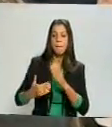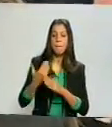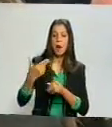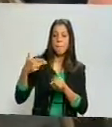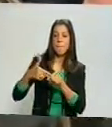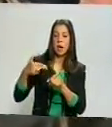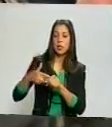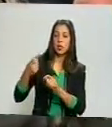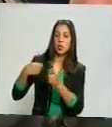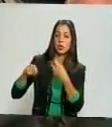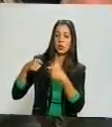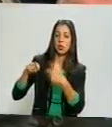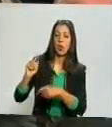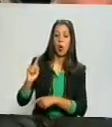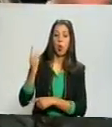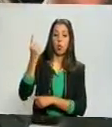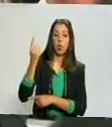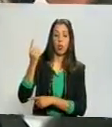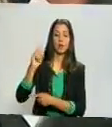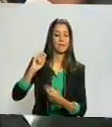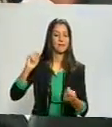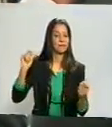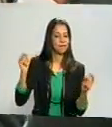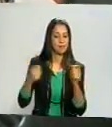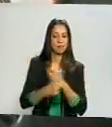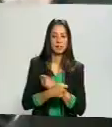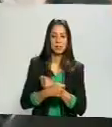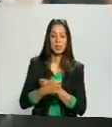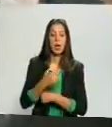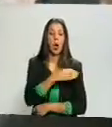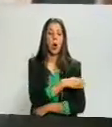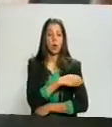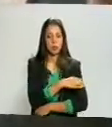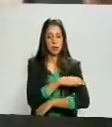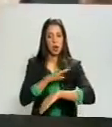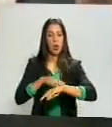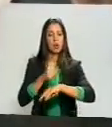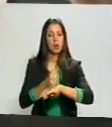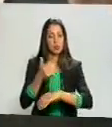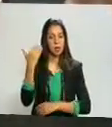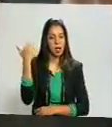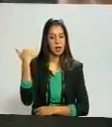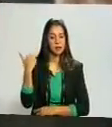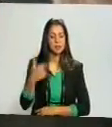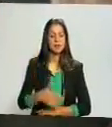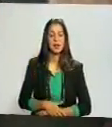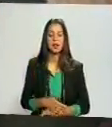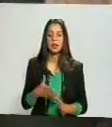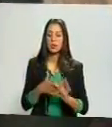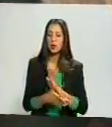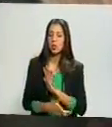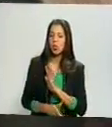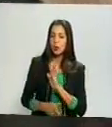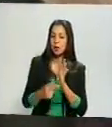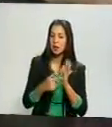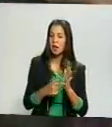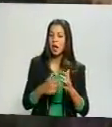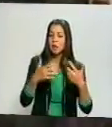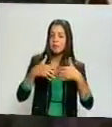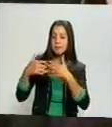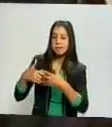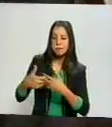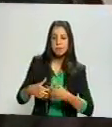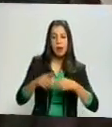rentista petrolero que heredamos de la Cuarta República. tiene que ver con el desarrollo de esa economía productiva,